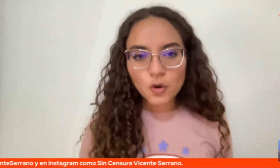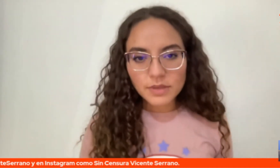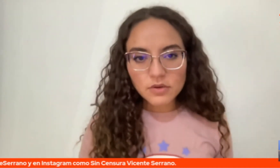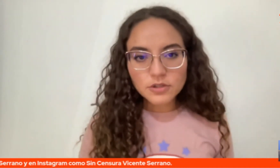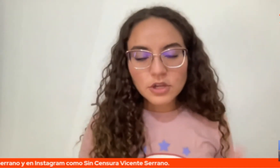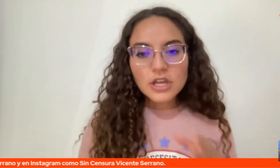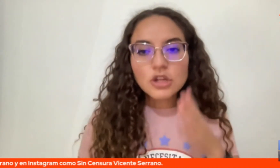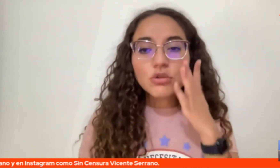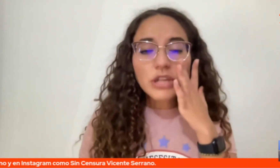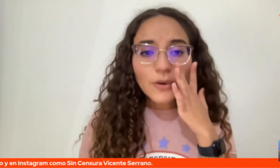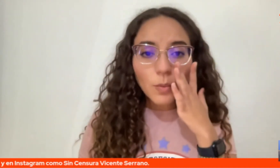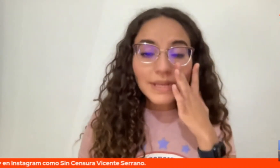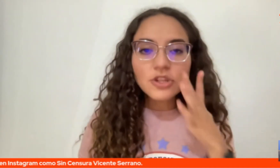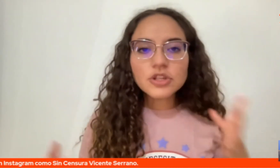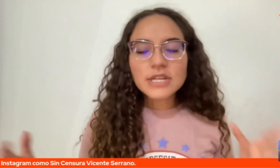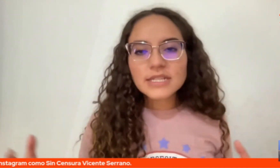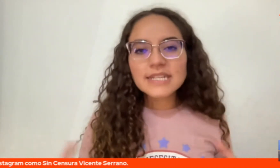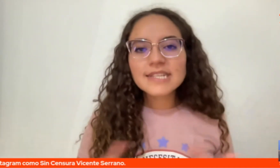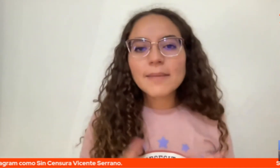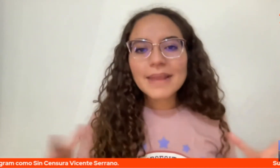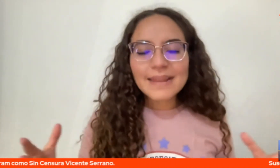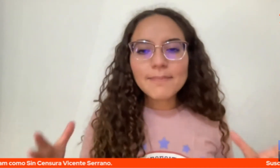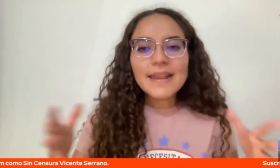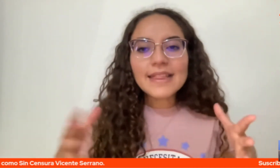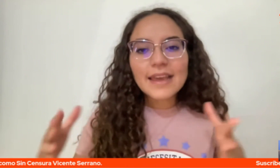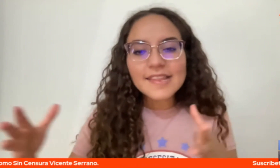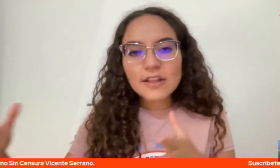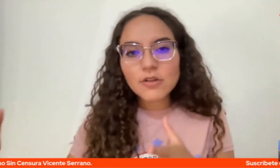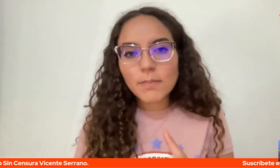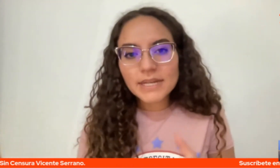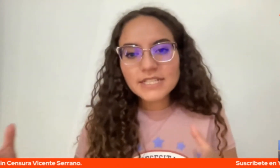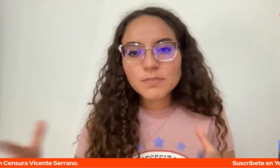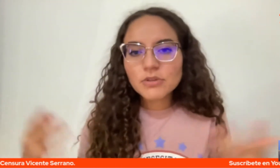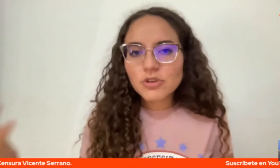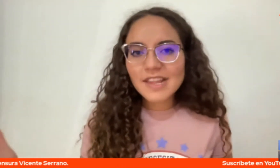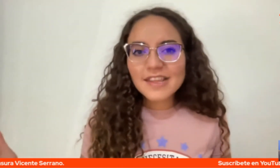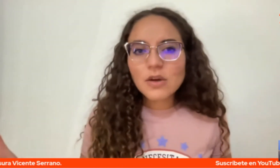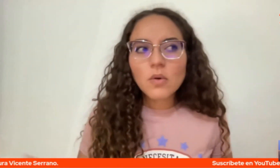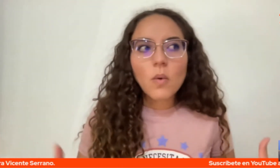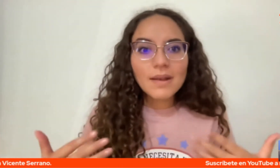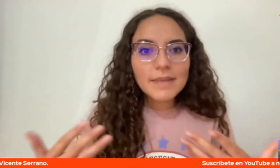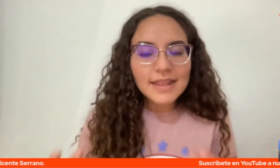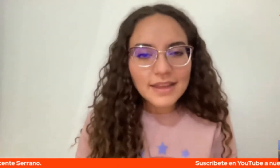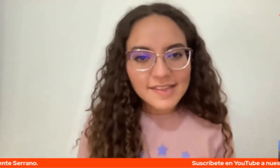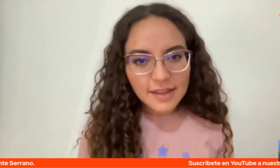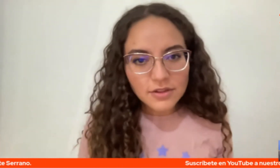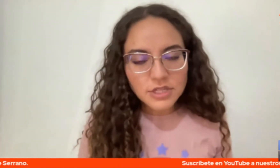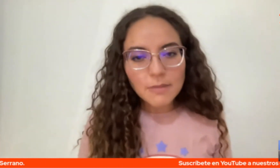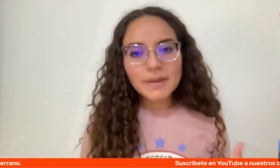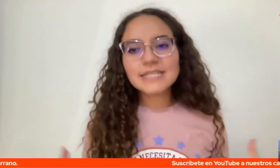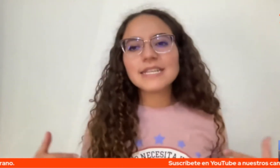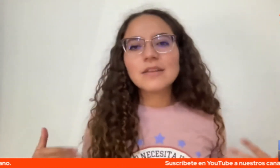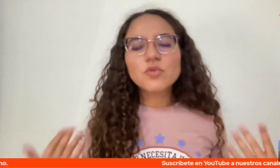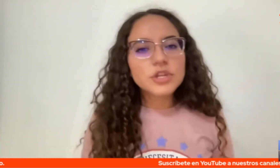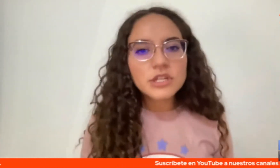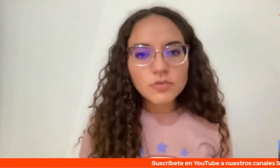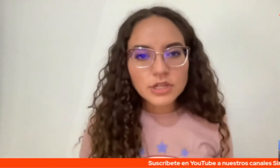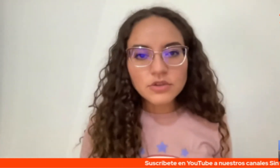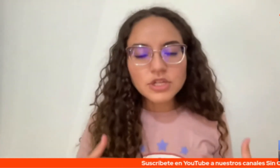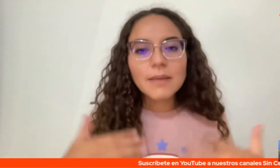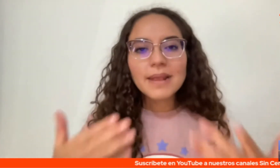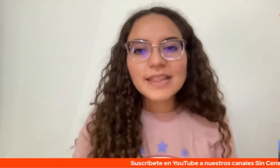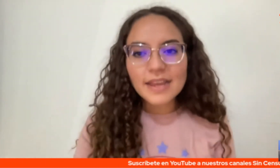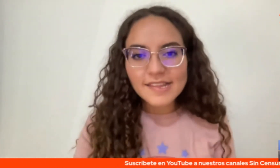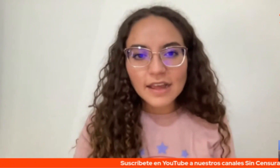intereses económicos. Sus argumentos es que está militarizando el país, pero yo les digo, ¿cuál militarizando si el país tiene